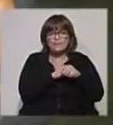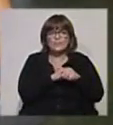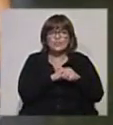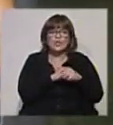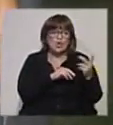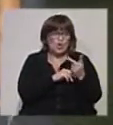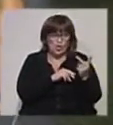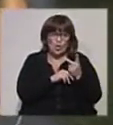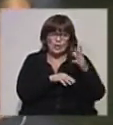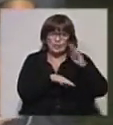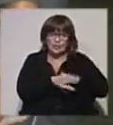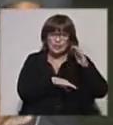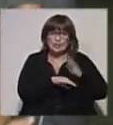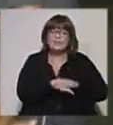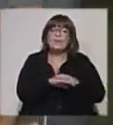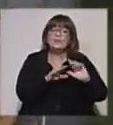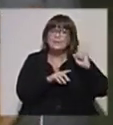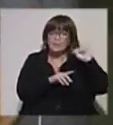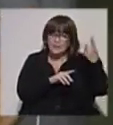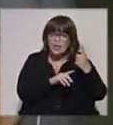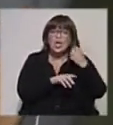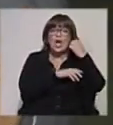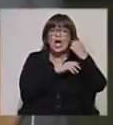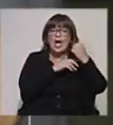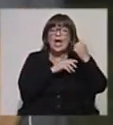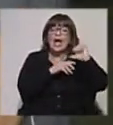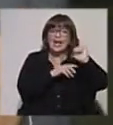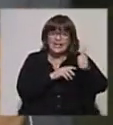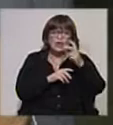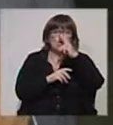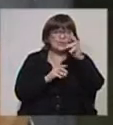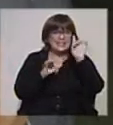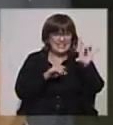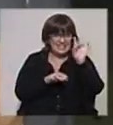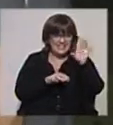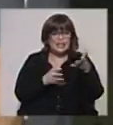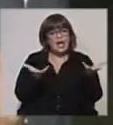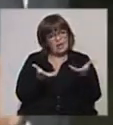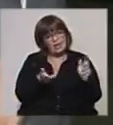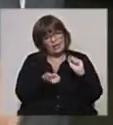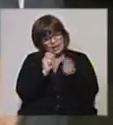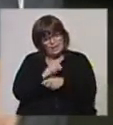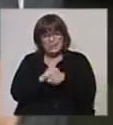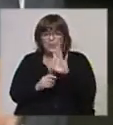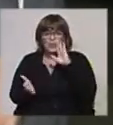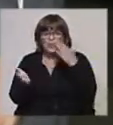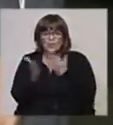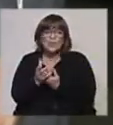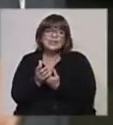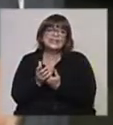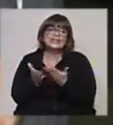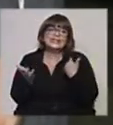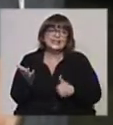juntos, tuvimos la dicha de tener el primer premio en 2015. Y bueno, por este año, la propuesta de Enrique, de Eddie, que lamentablemente